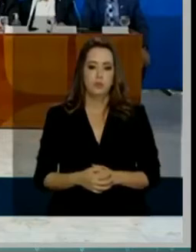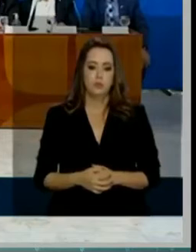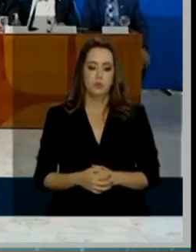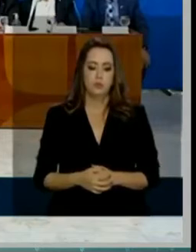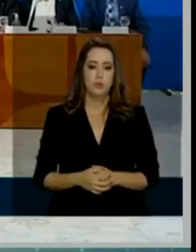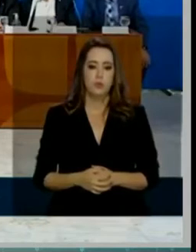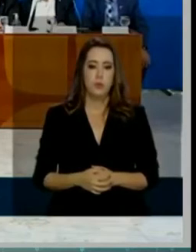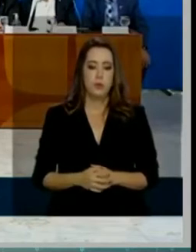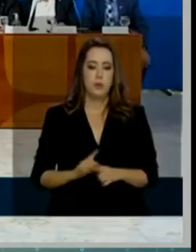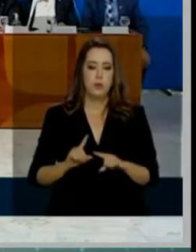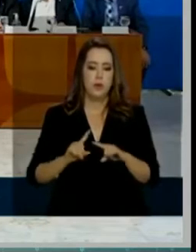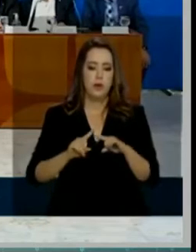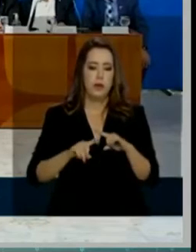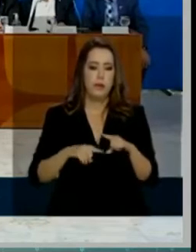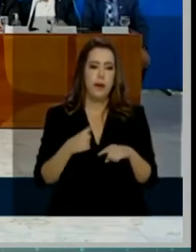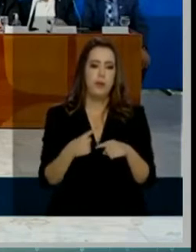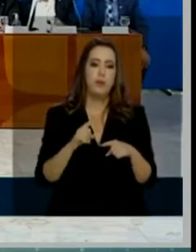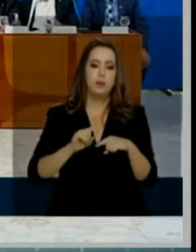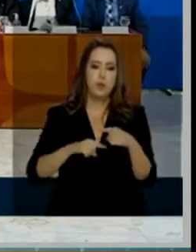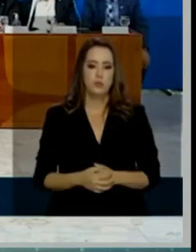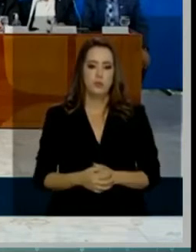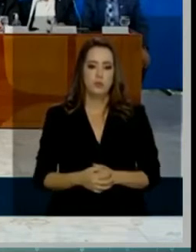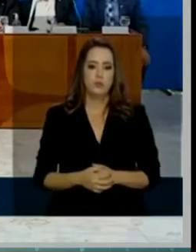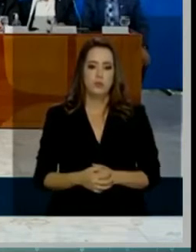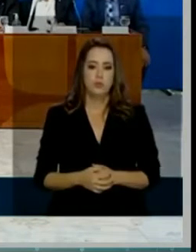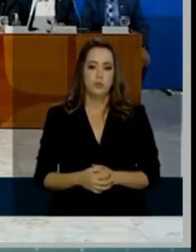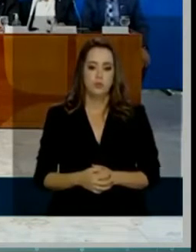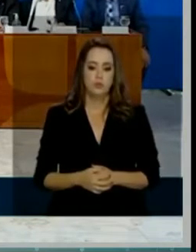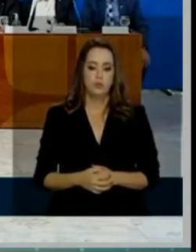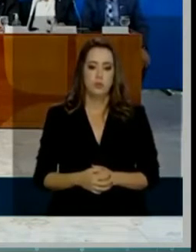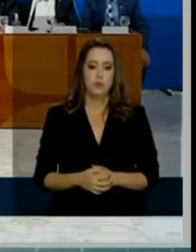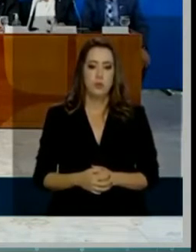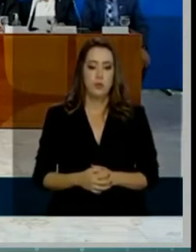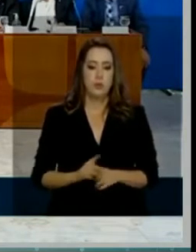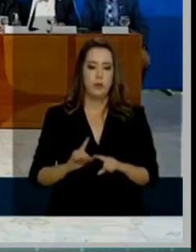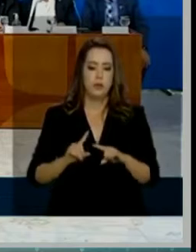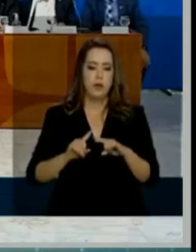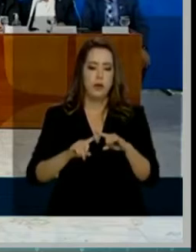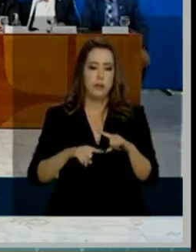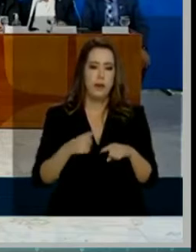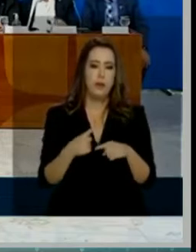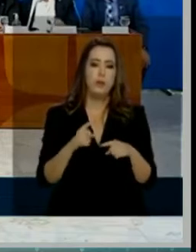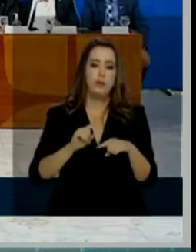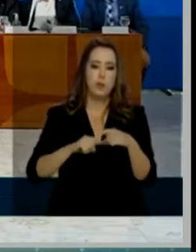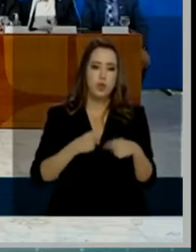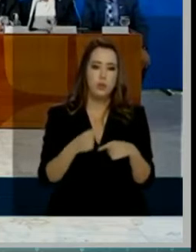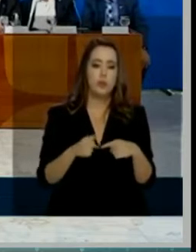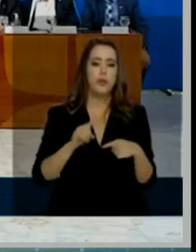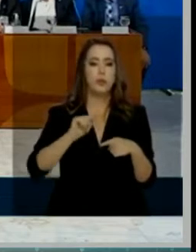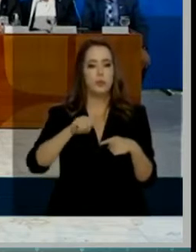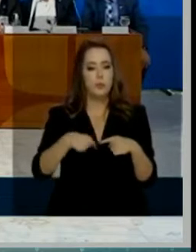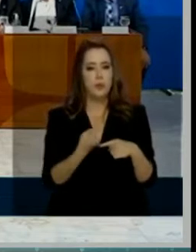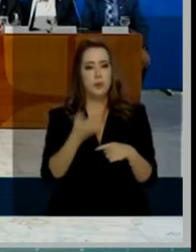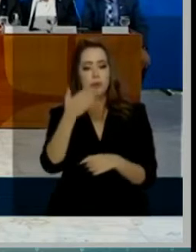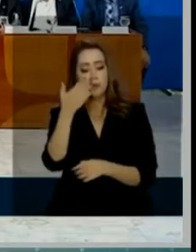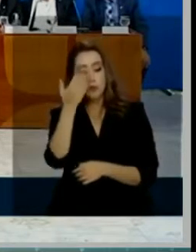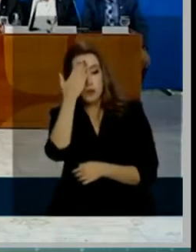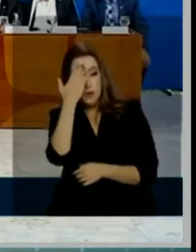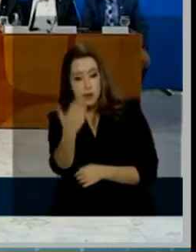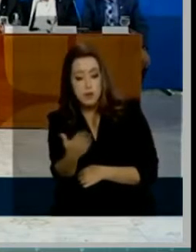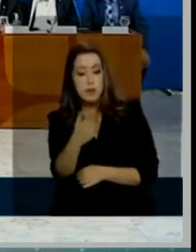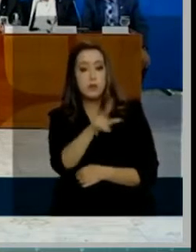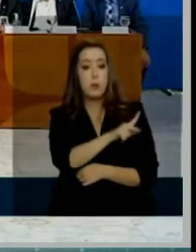prácticamente y con 40 millones de personas en la informalidad, si no tienen que comer, tendrán que salir a las calles y esto hará que además